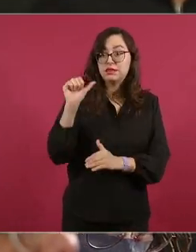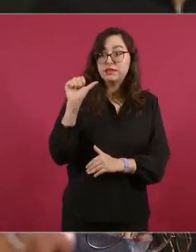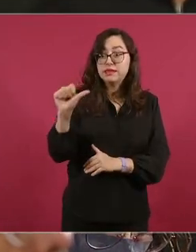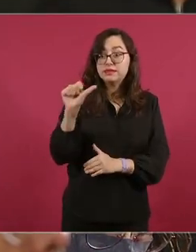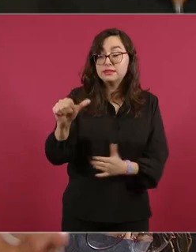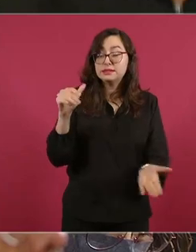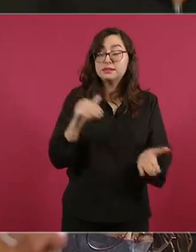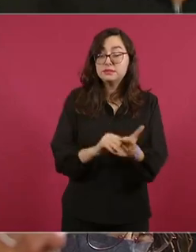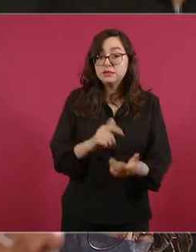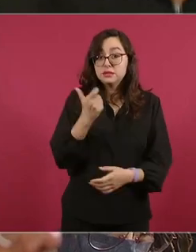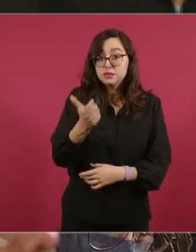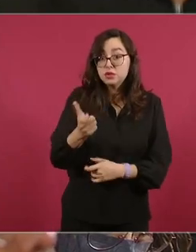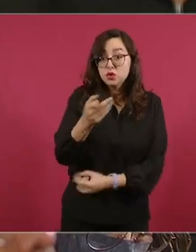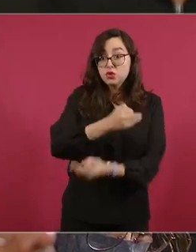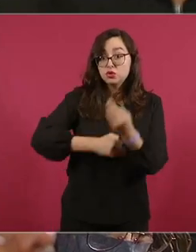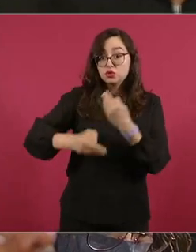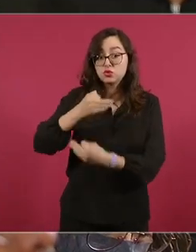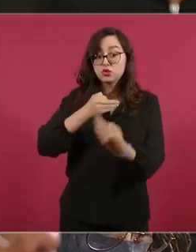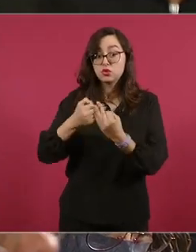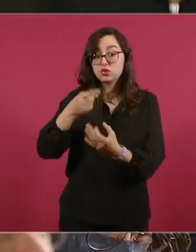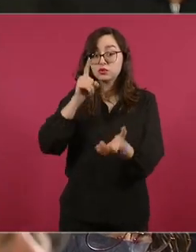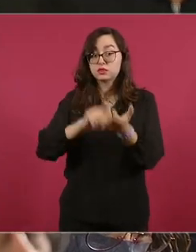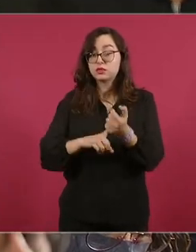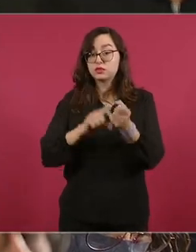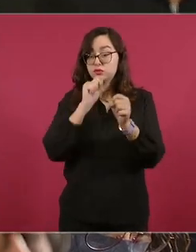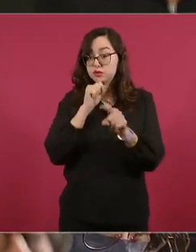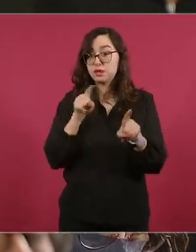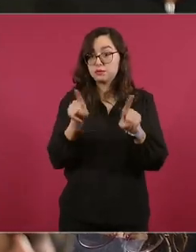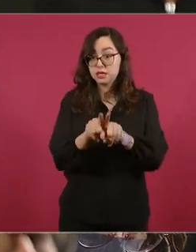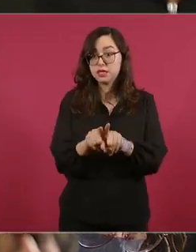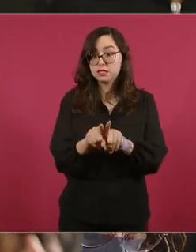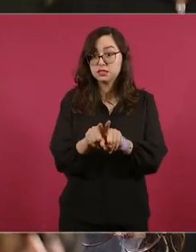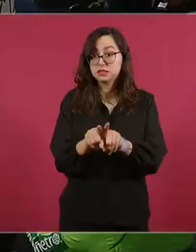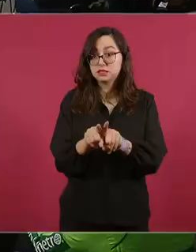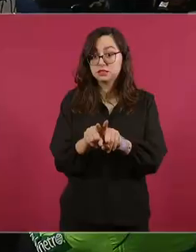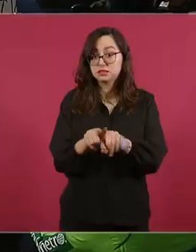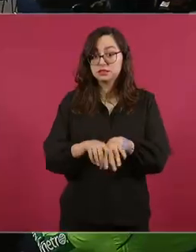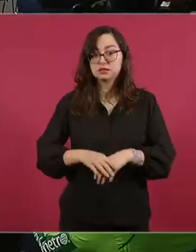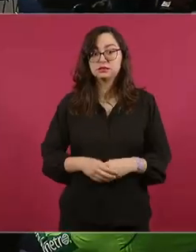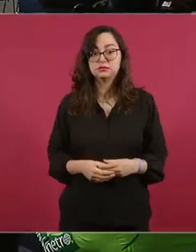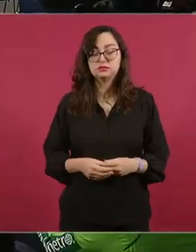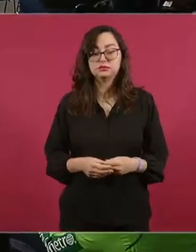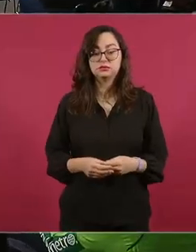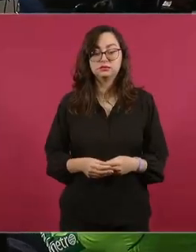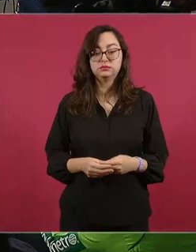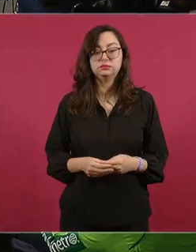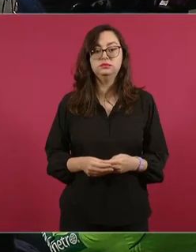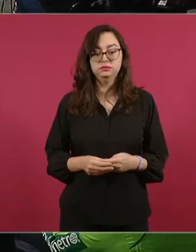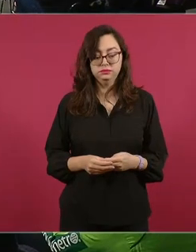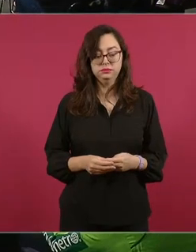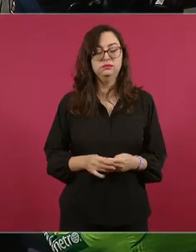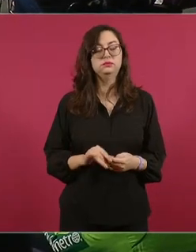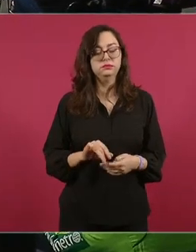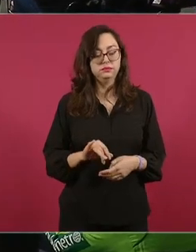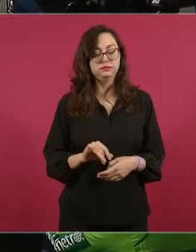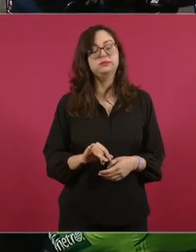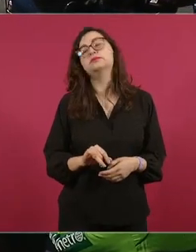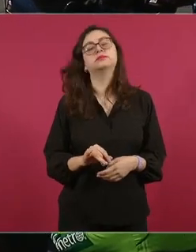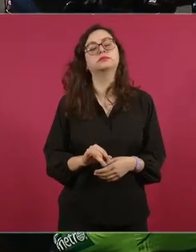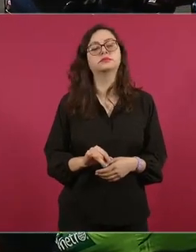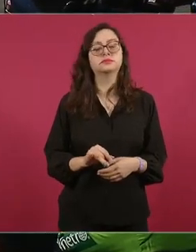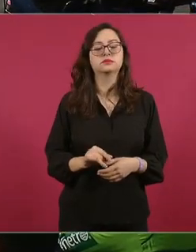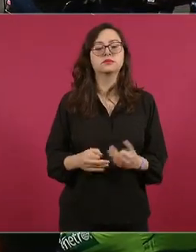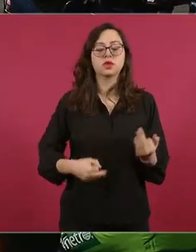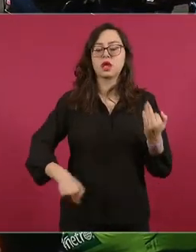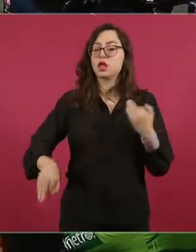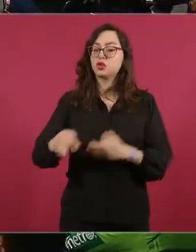ellos entran dentro de este esquema de jubilación con esta nueva reforma. Sí, a